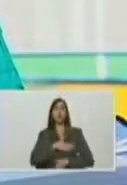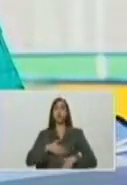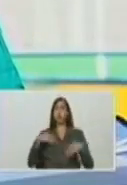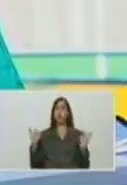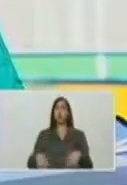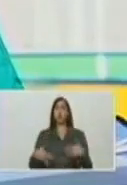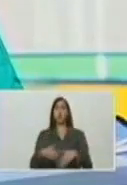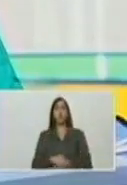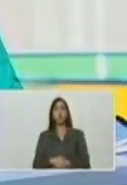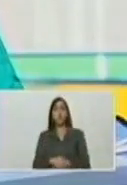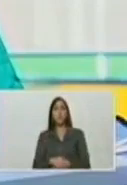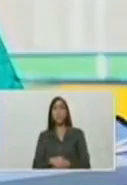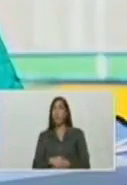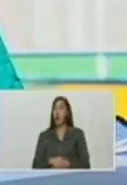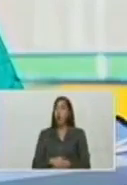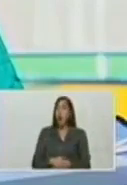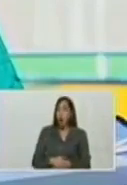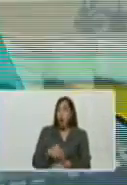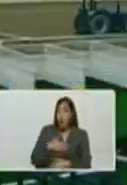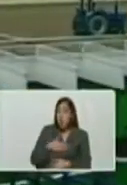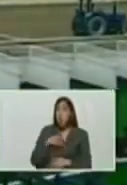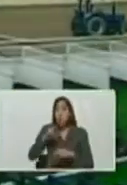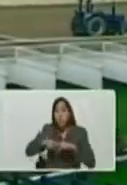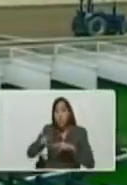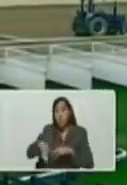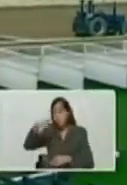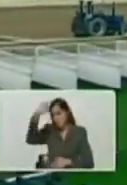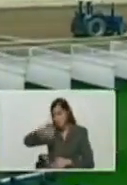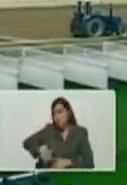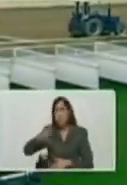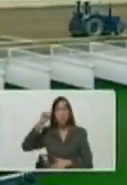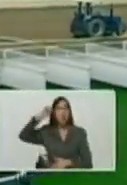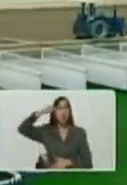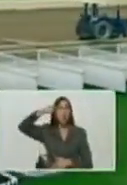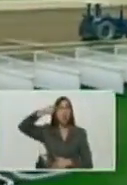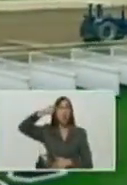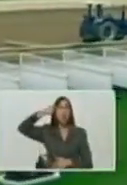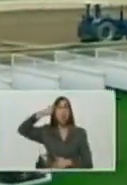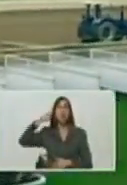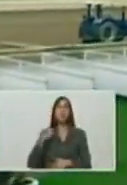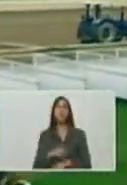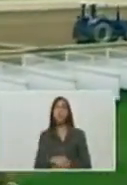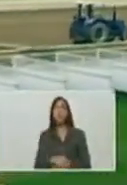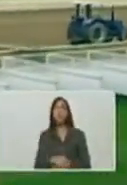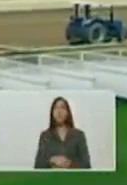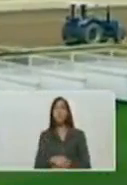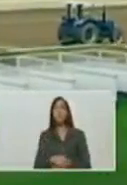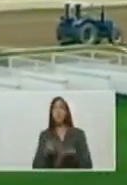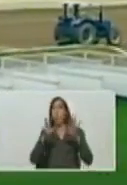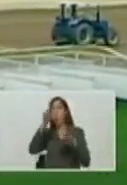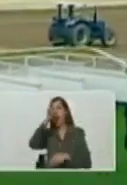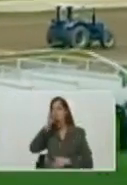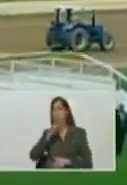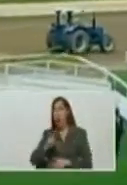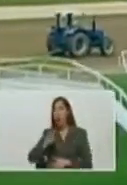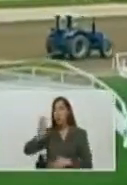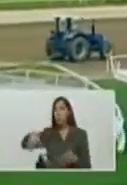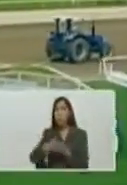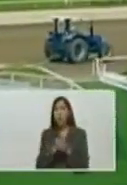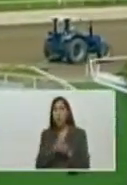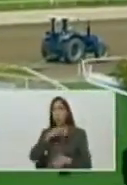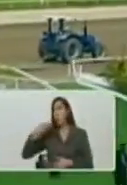un disfrute para el niño Nicolasito, para Nico, el Nico de 8 años, 9, 10, 12 años.